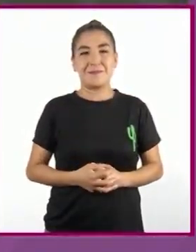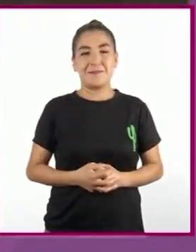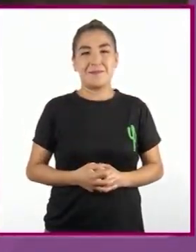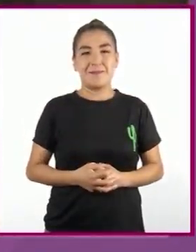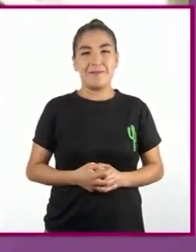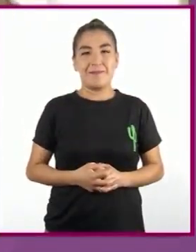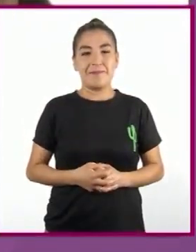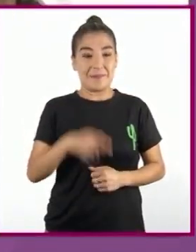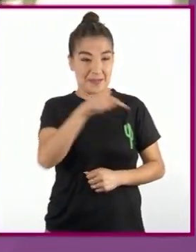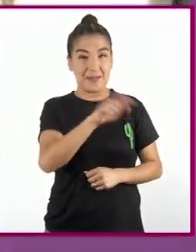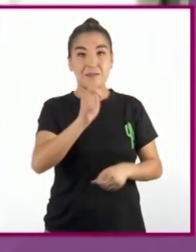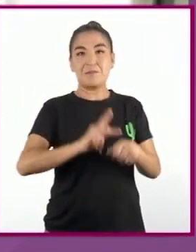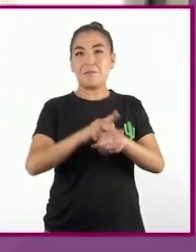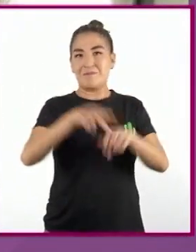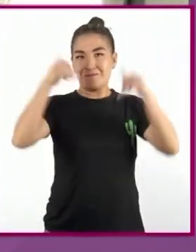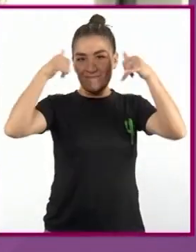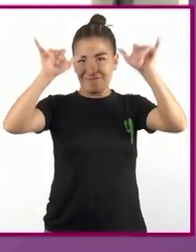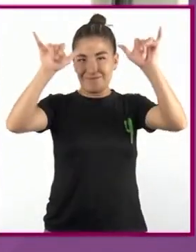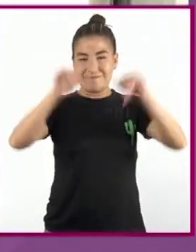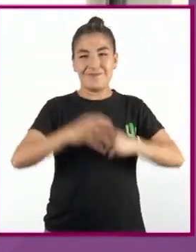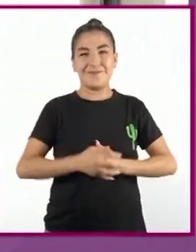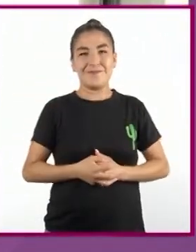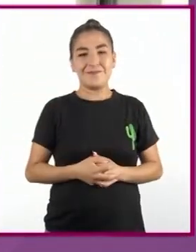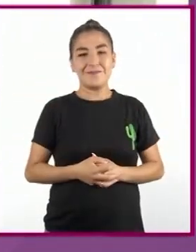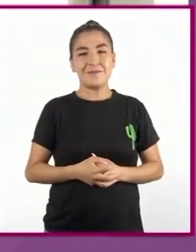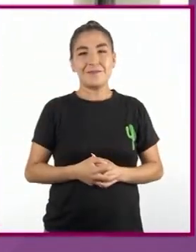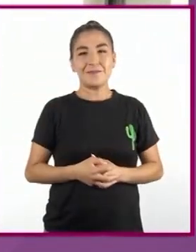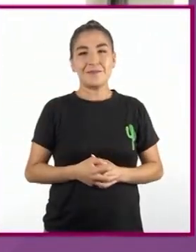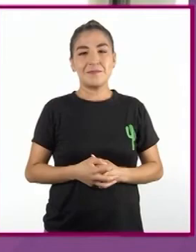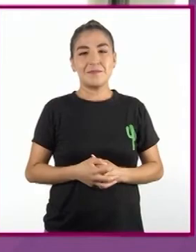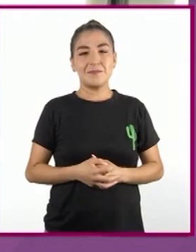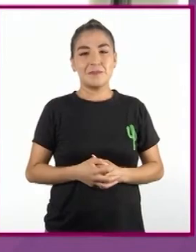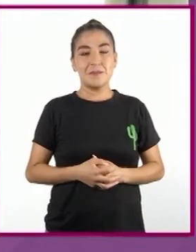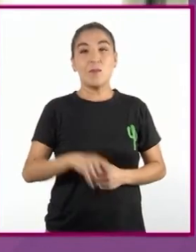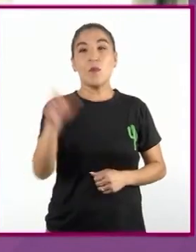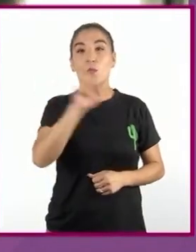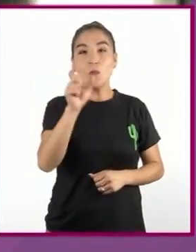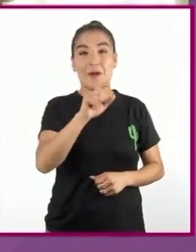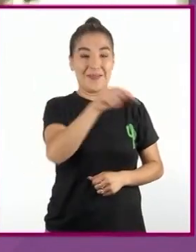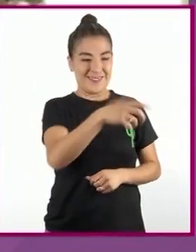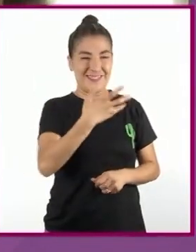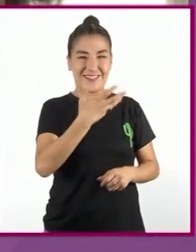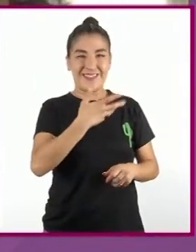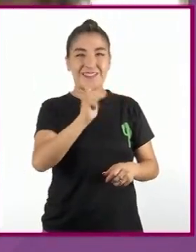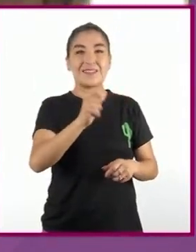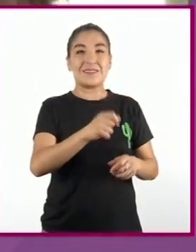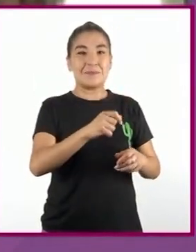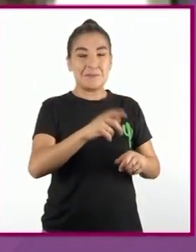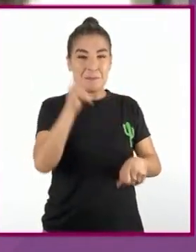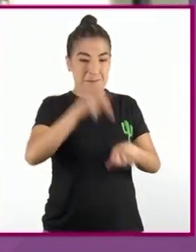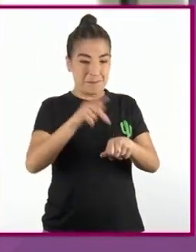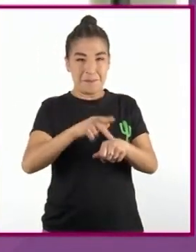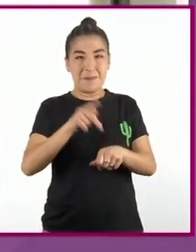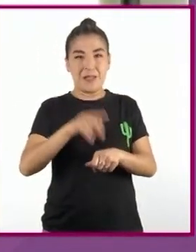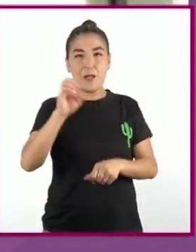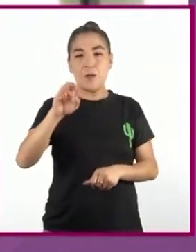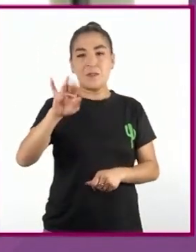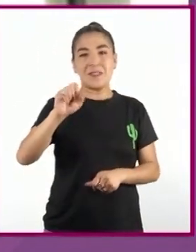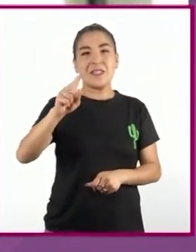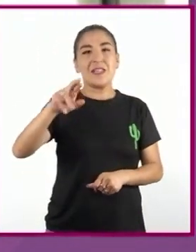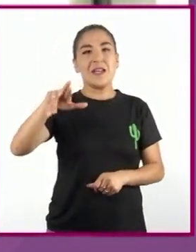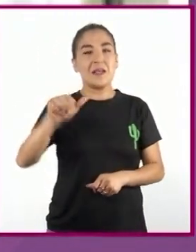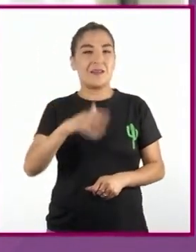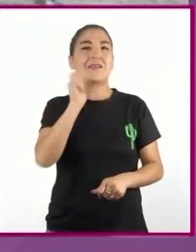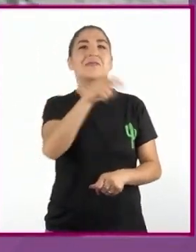Y es de venado. Cuando hay un suministro de obsidiana estable de una sociedad, significa que la sociedad tiene un